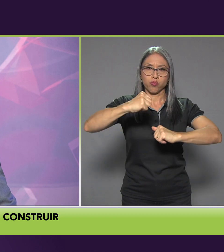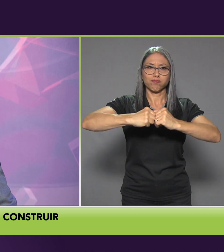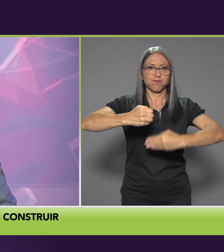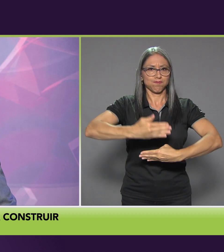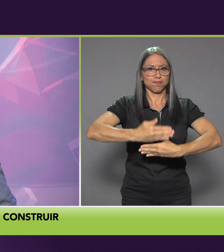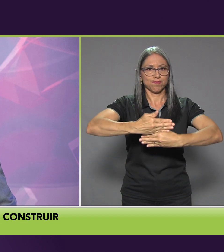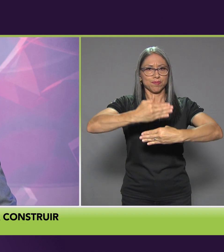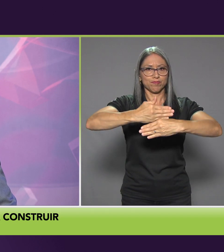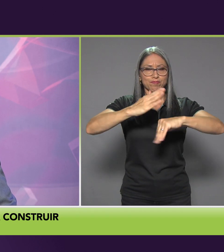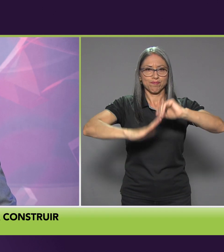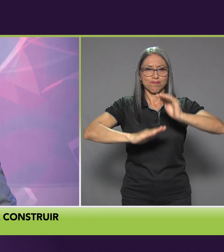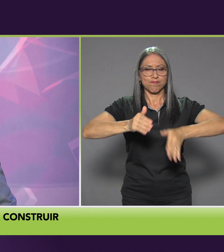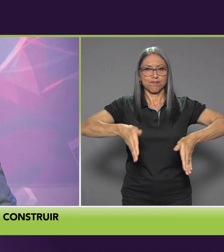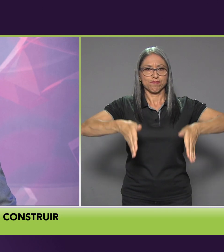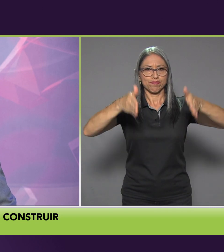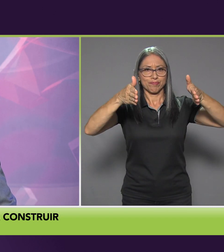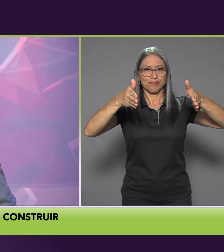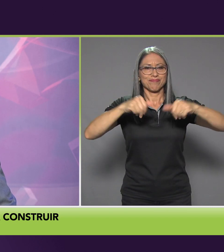el edificio